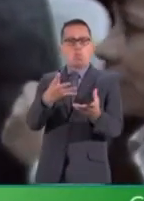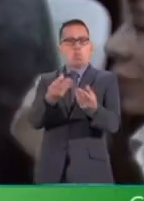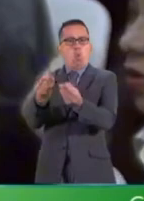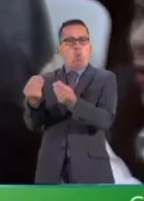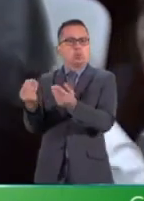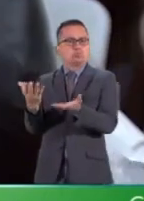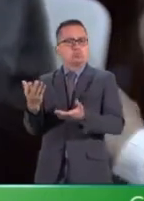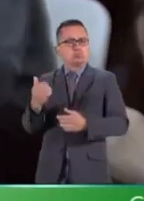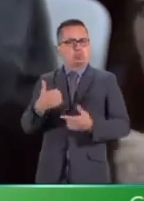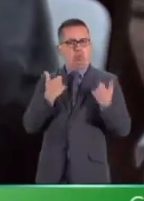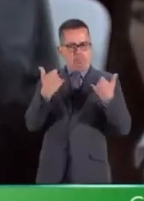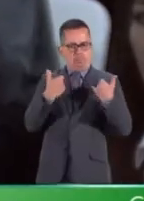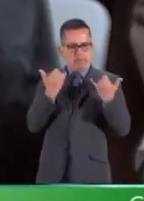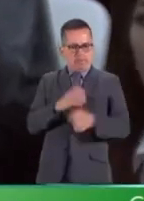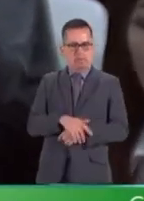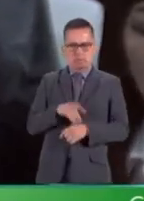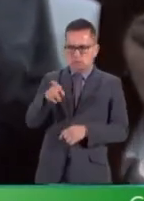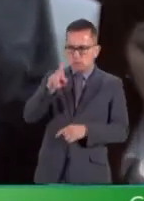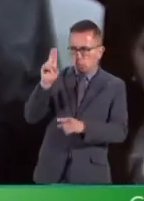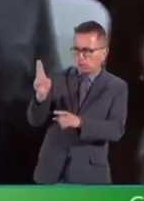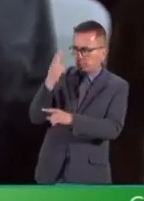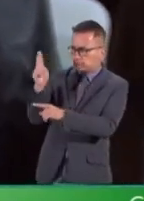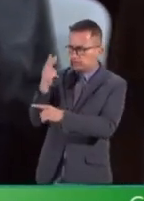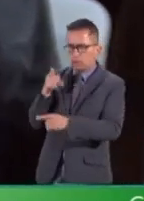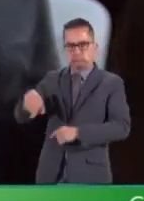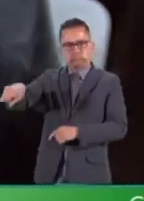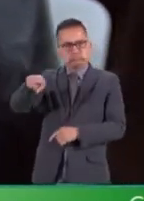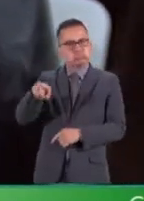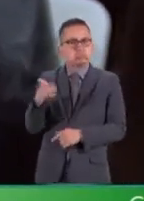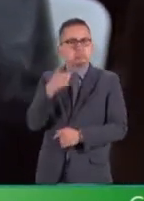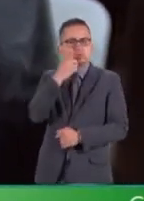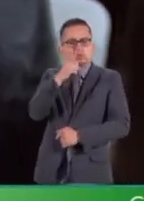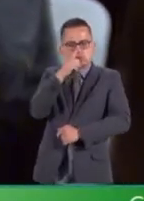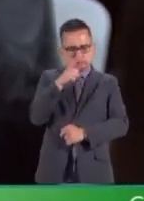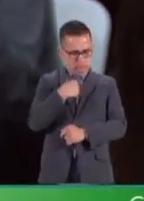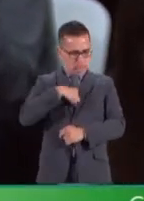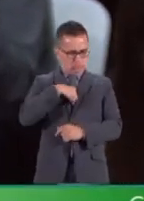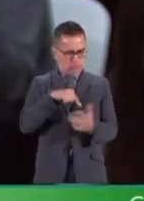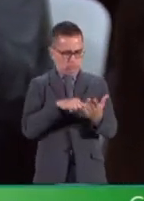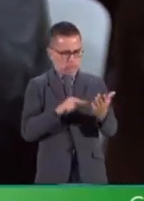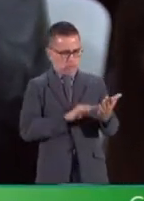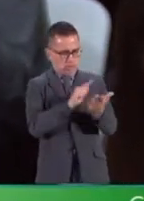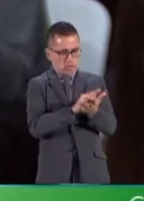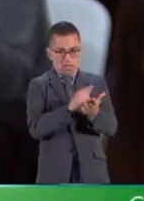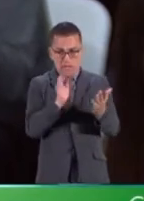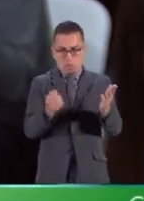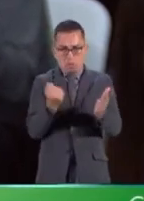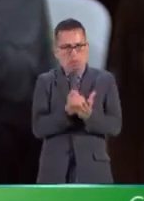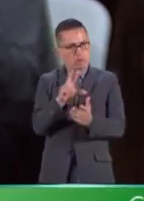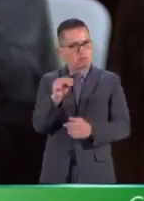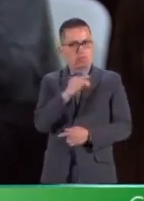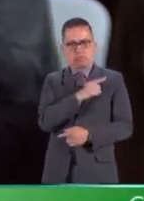en la academia, que nos dan los motivos del por qué no debemos aprobar este dictamen.